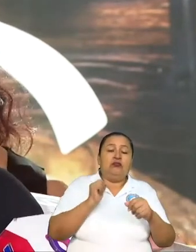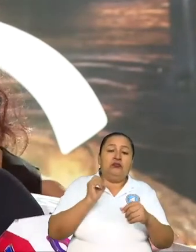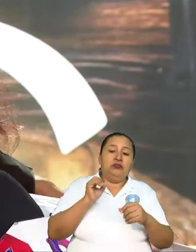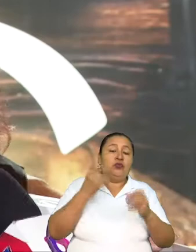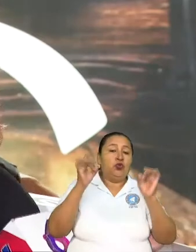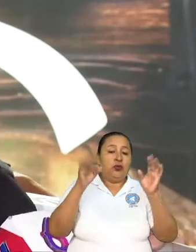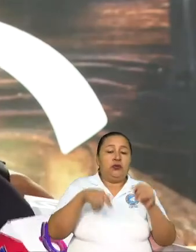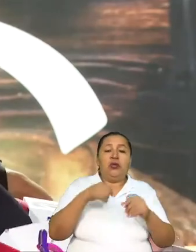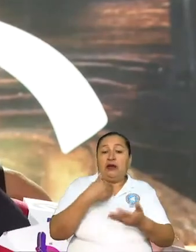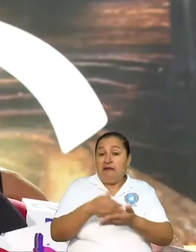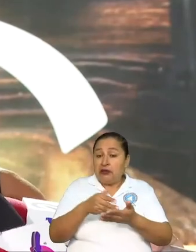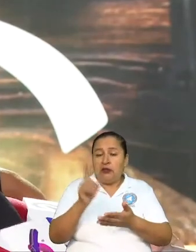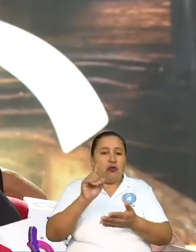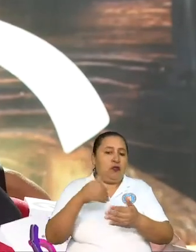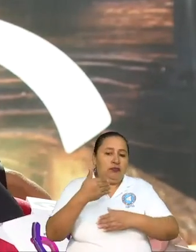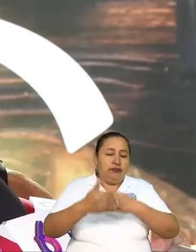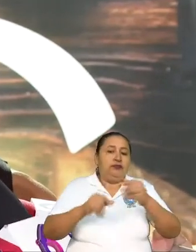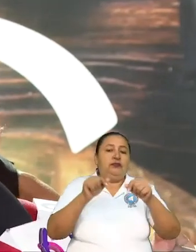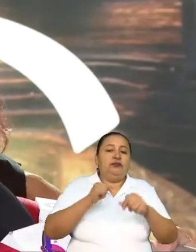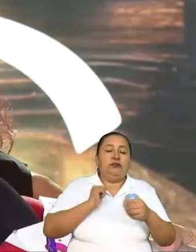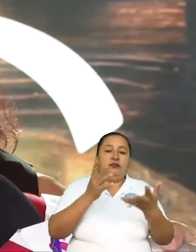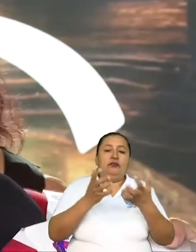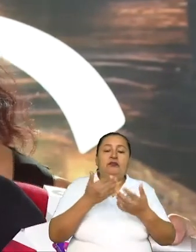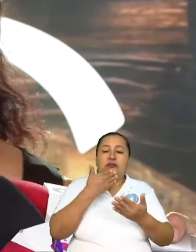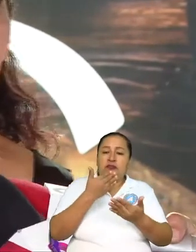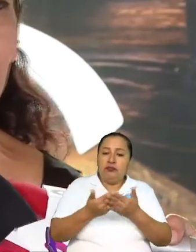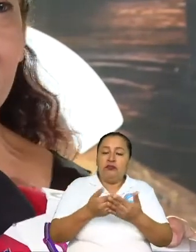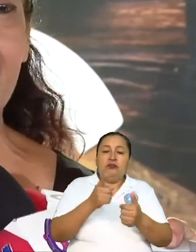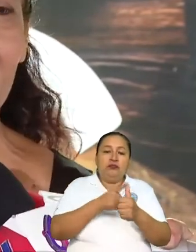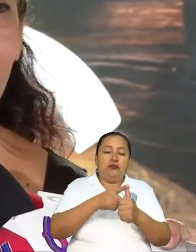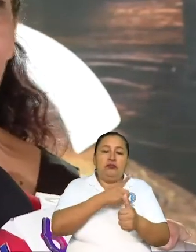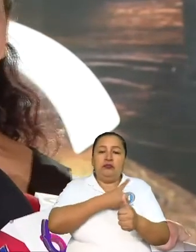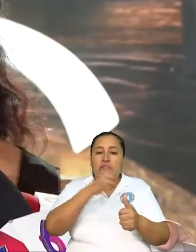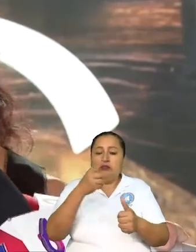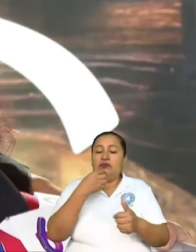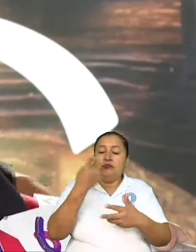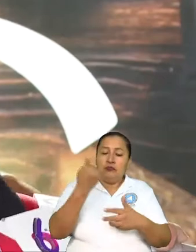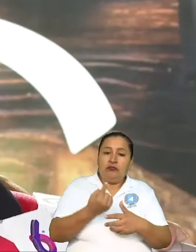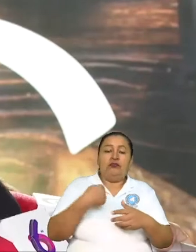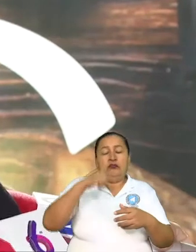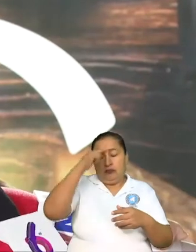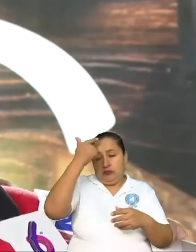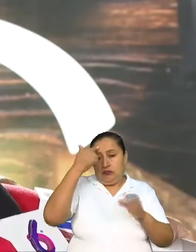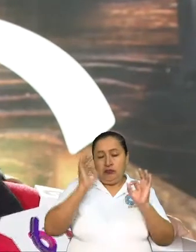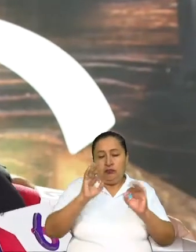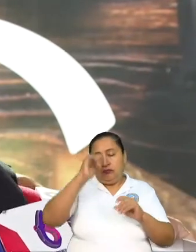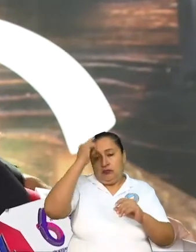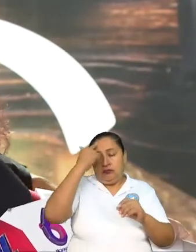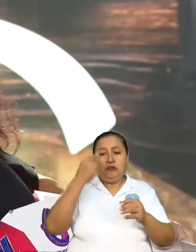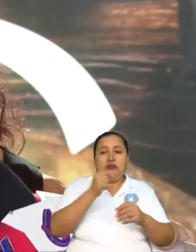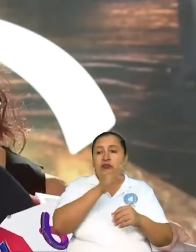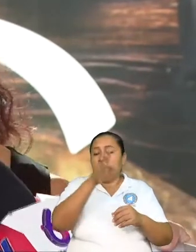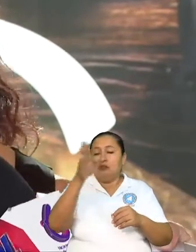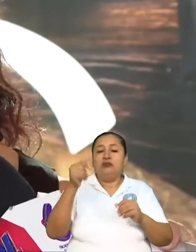oportunidad no es así nomás. Y quiero agradecerle primeramente a Dios por tenernos con este gobierno, que es un gobierno de gestión,